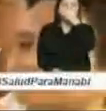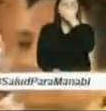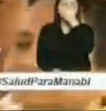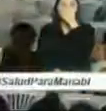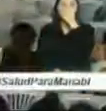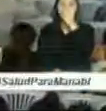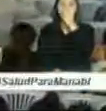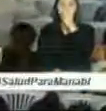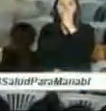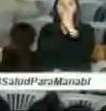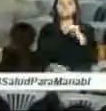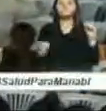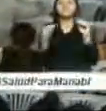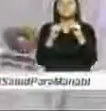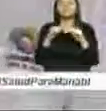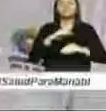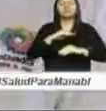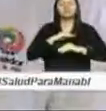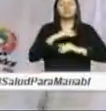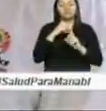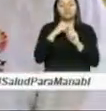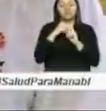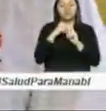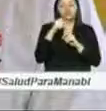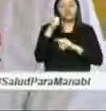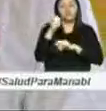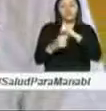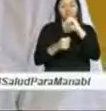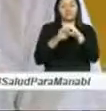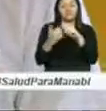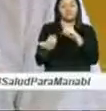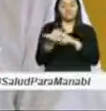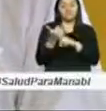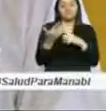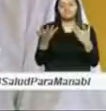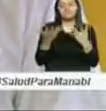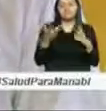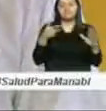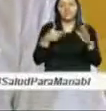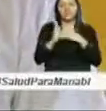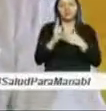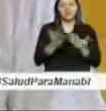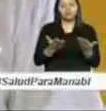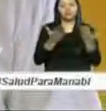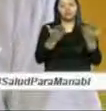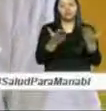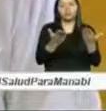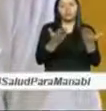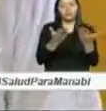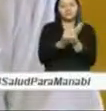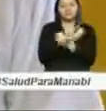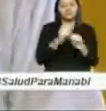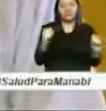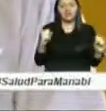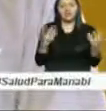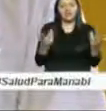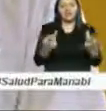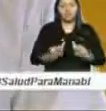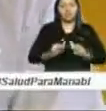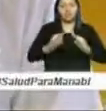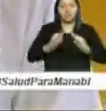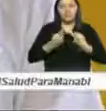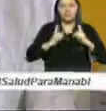Una de las mayores satisfacciones en esta década ganada ha sido inaugurar obras que salvan vidas, que benefician